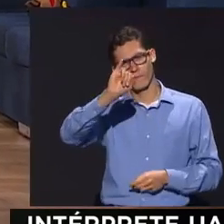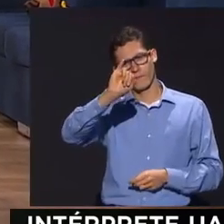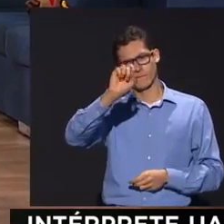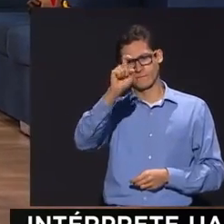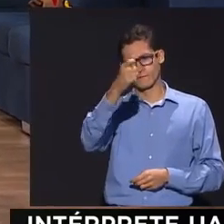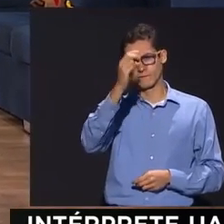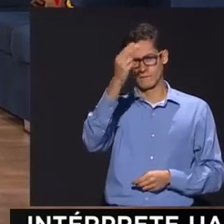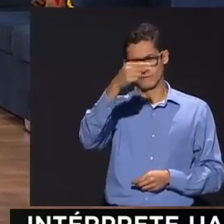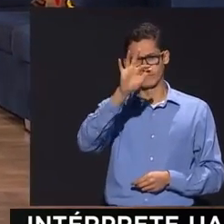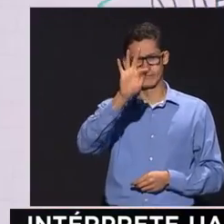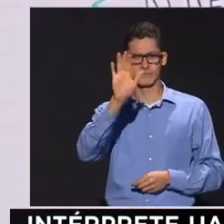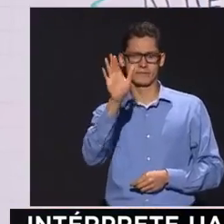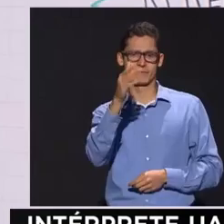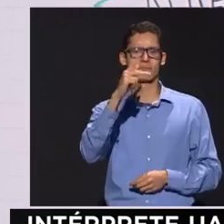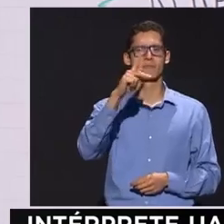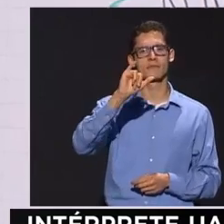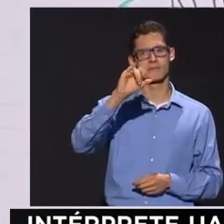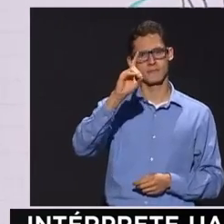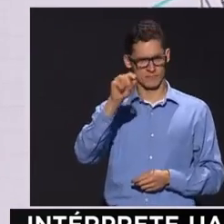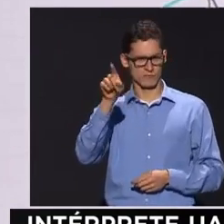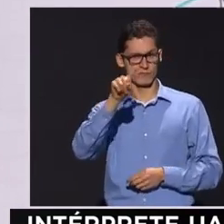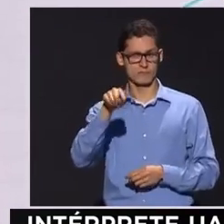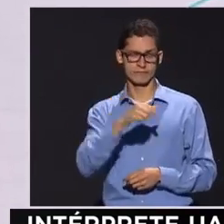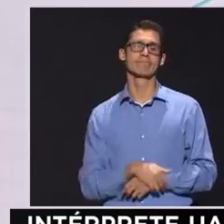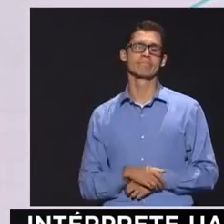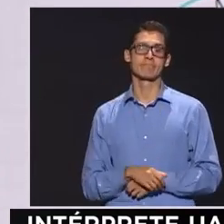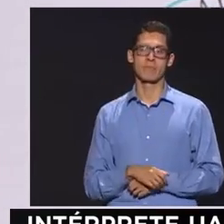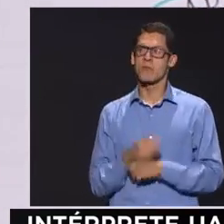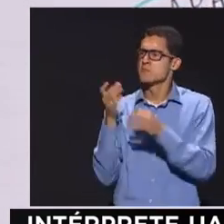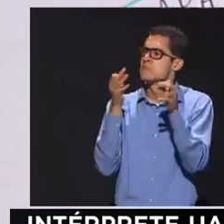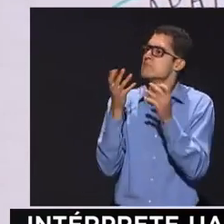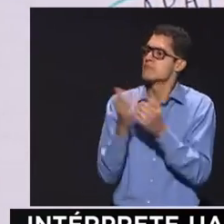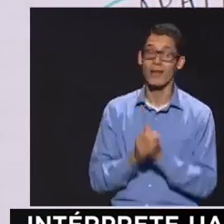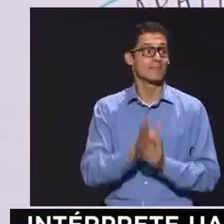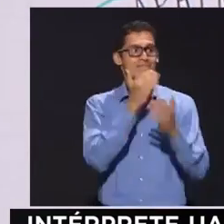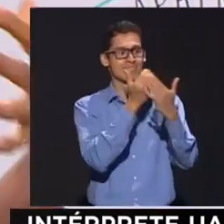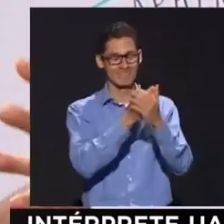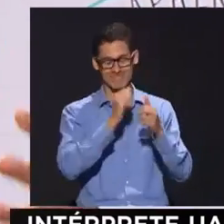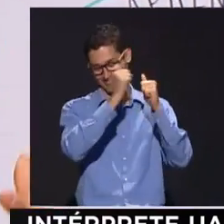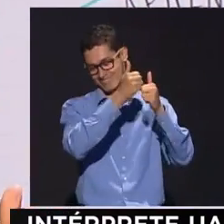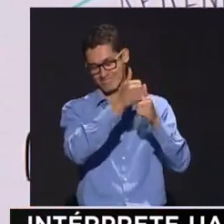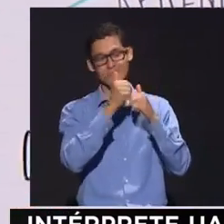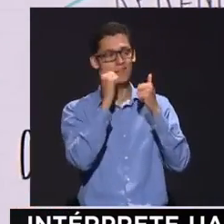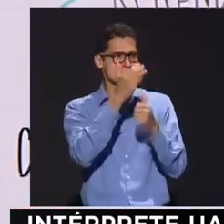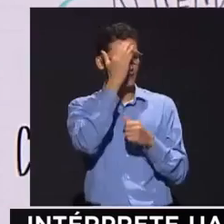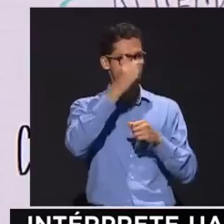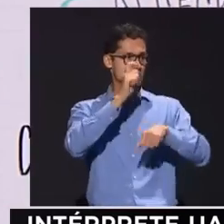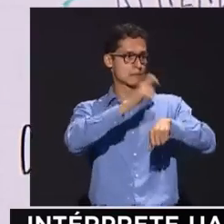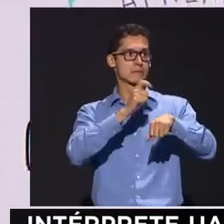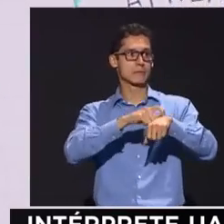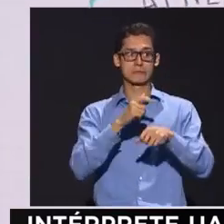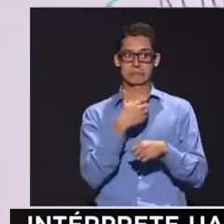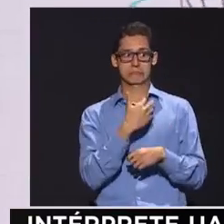de pago muchas gracias y muchachos a todas las personas también que nos acompañan en sus casas bueno ya que el tiempo en televisión es corto y